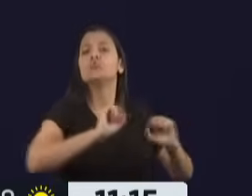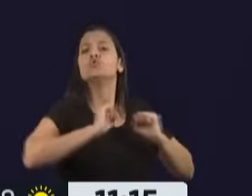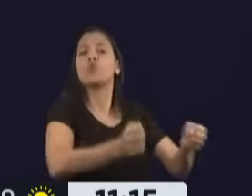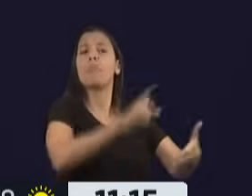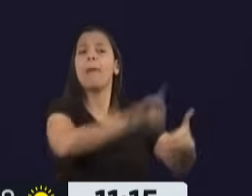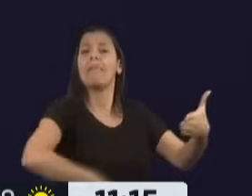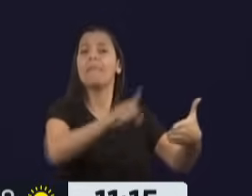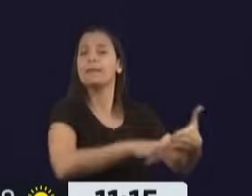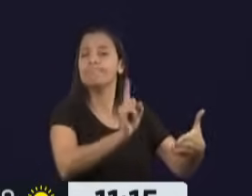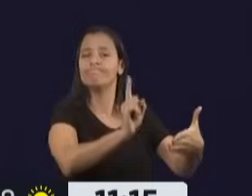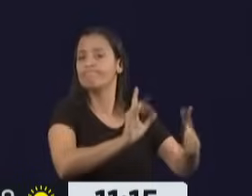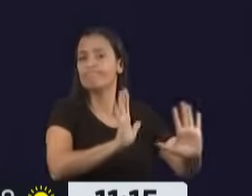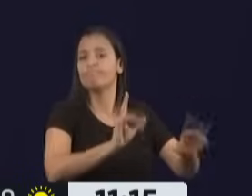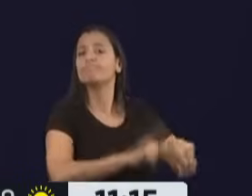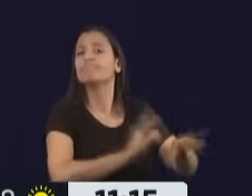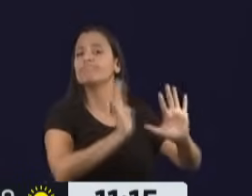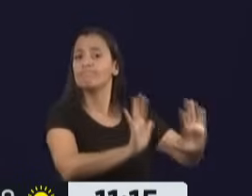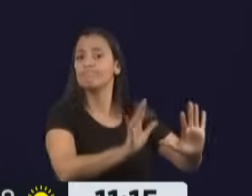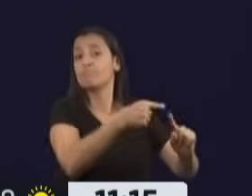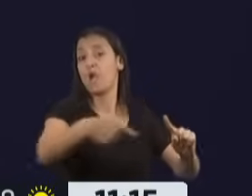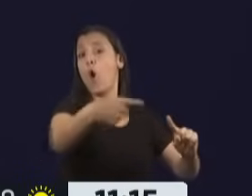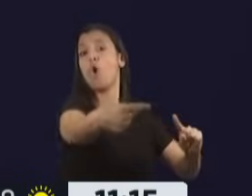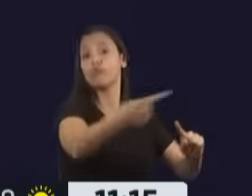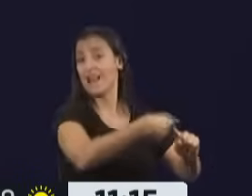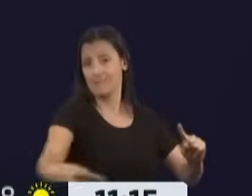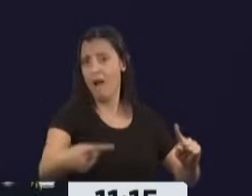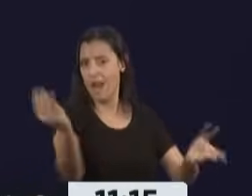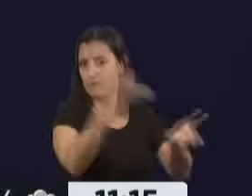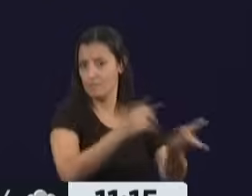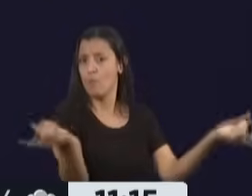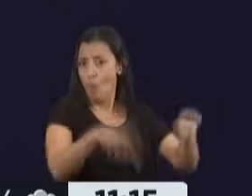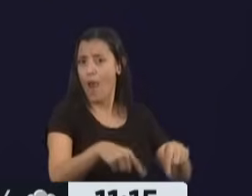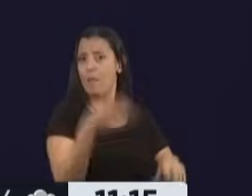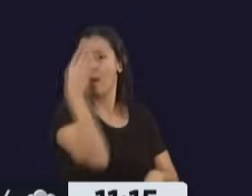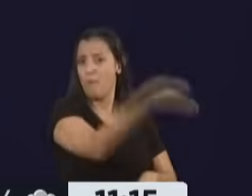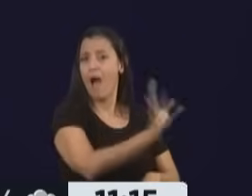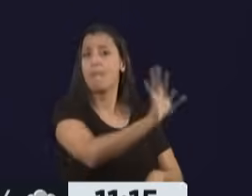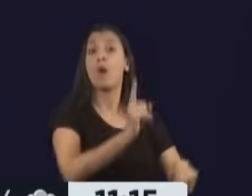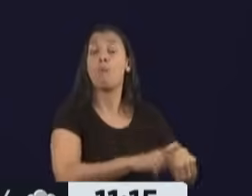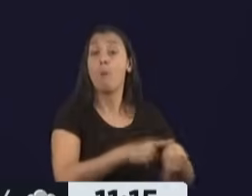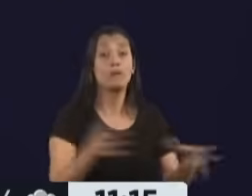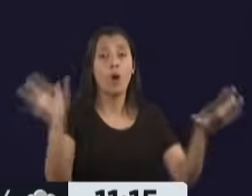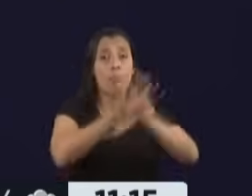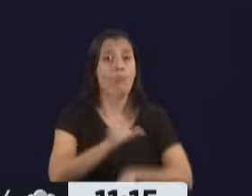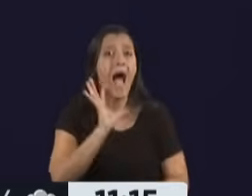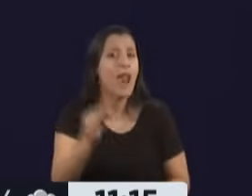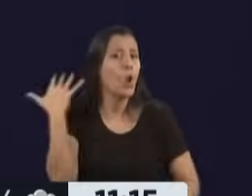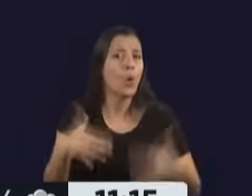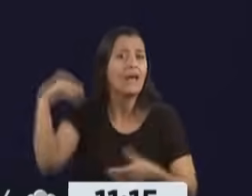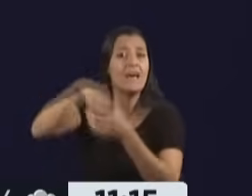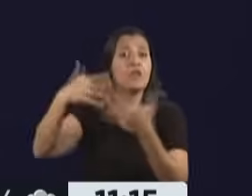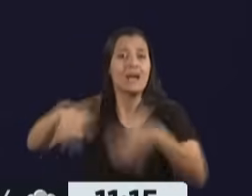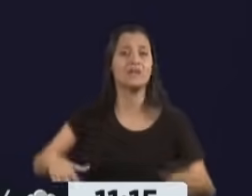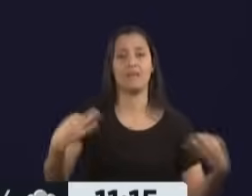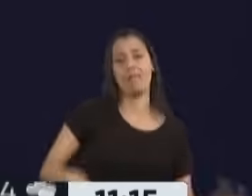pospuso para las próximas semanas. Bueno, ahora el presidente también viaja, pero simplemente lo pospuso y de